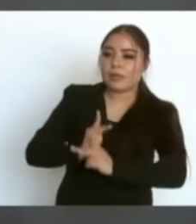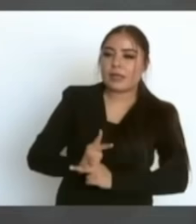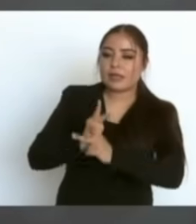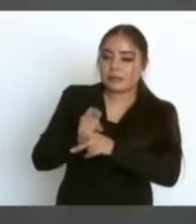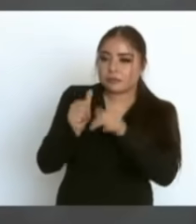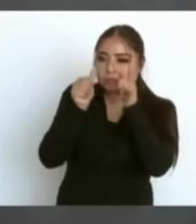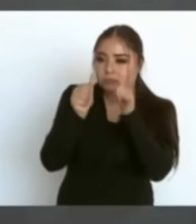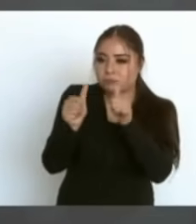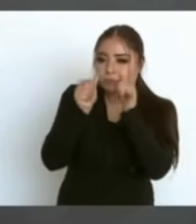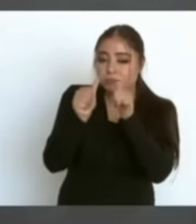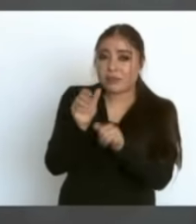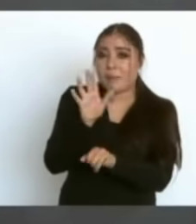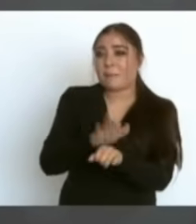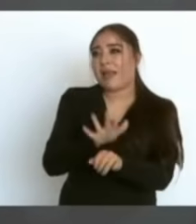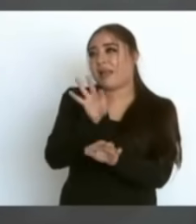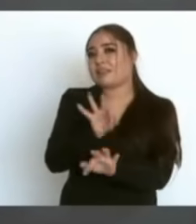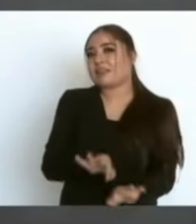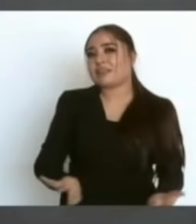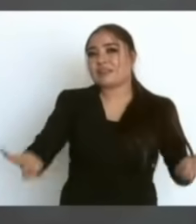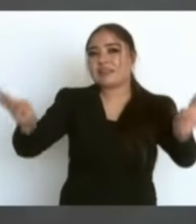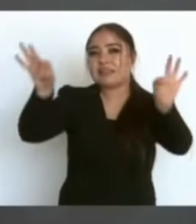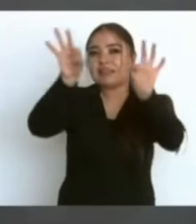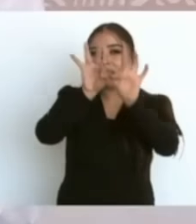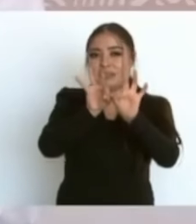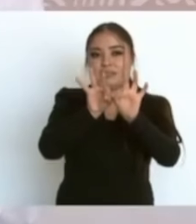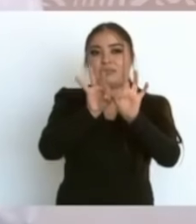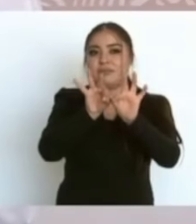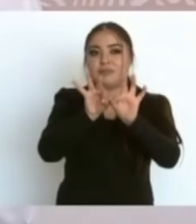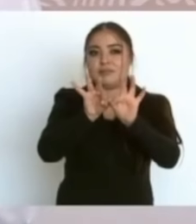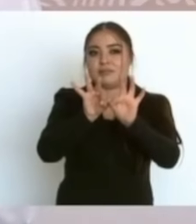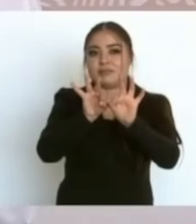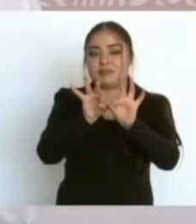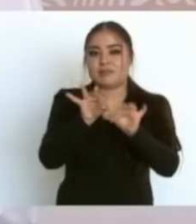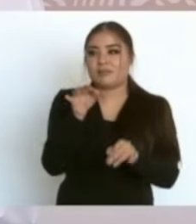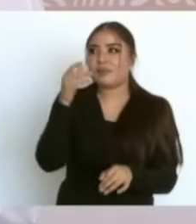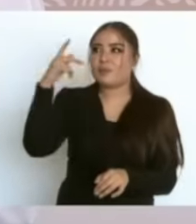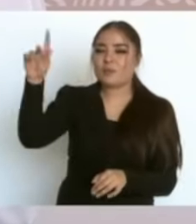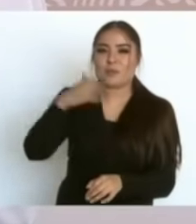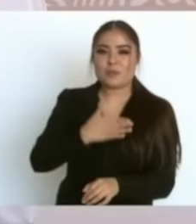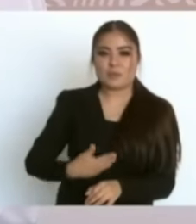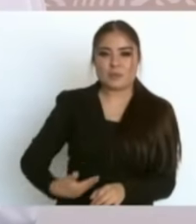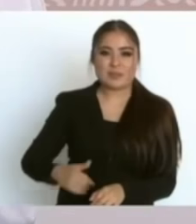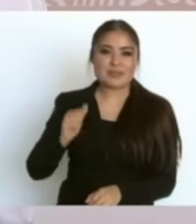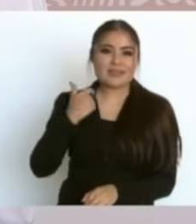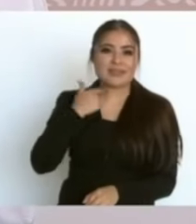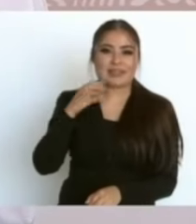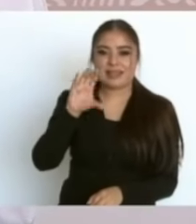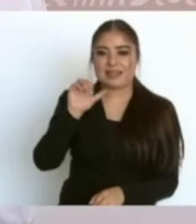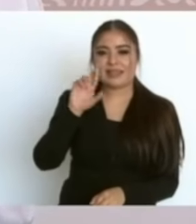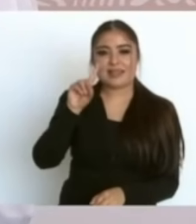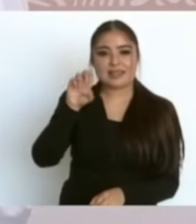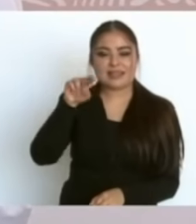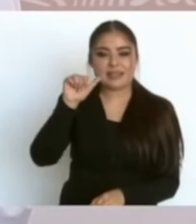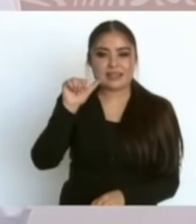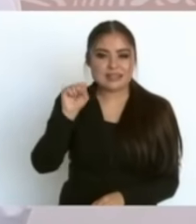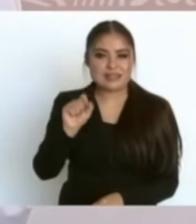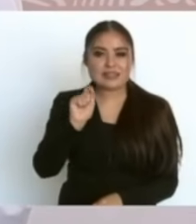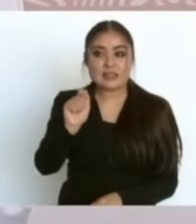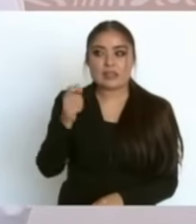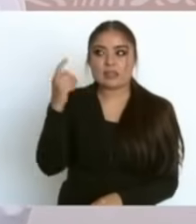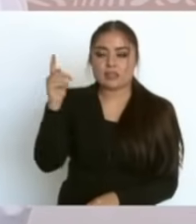importantes de las virtudes que tenía muchas del presidente cárdenas era ese que